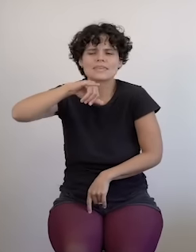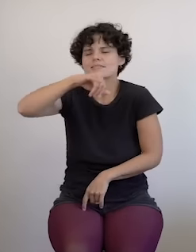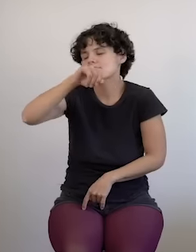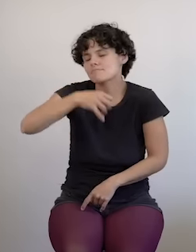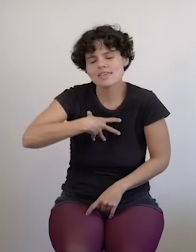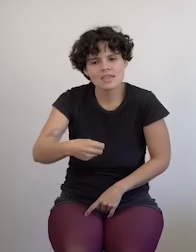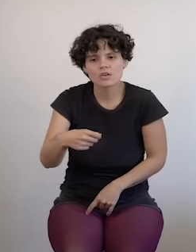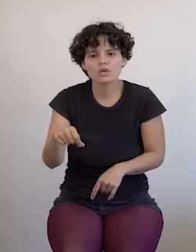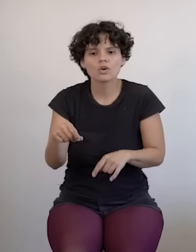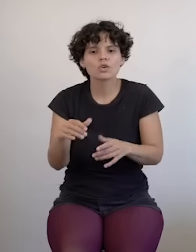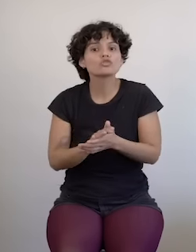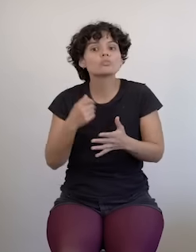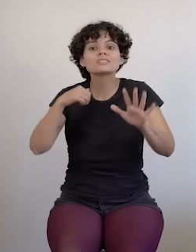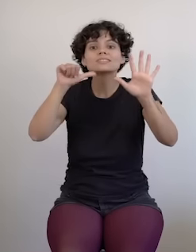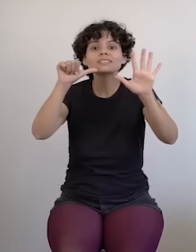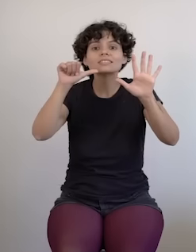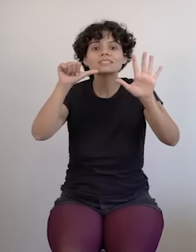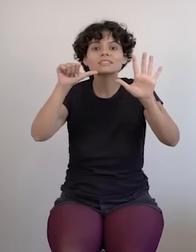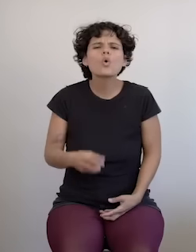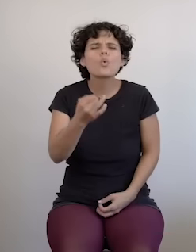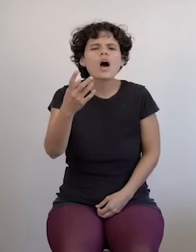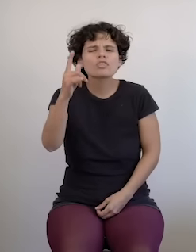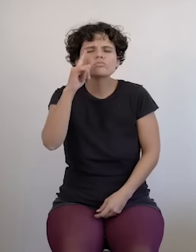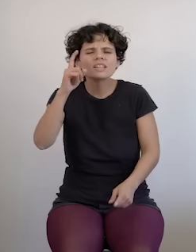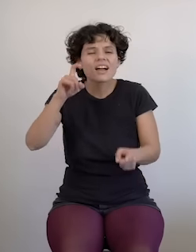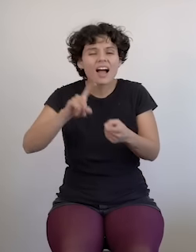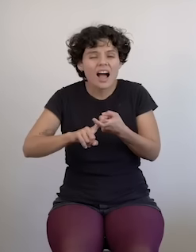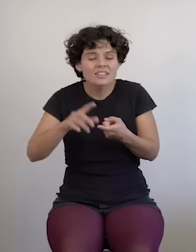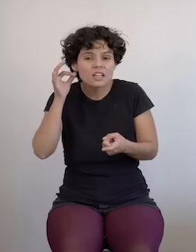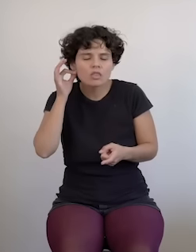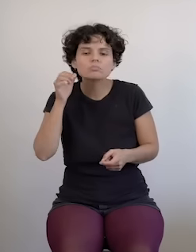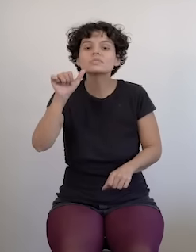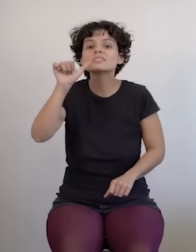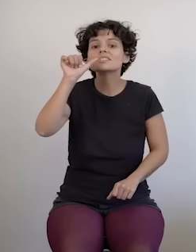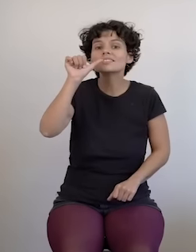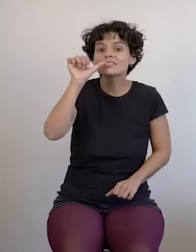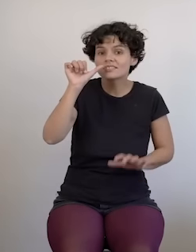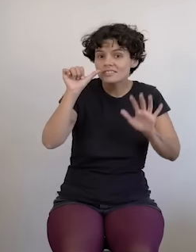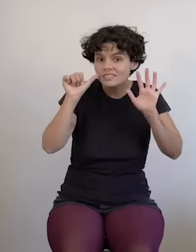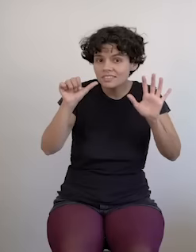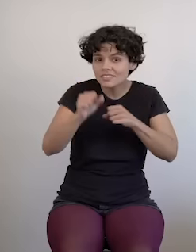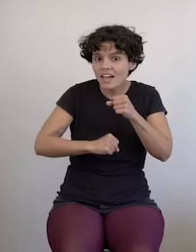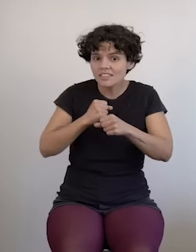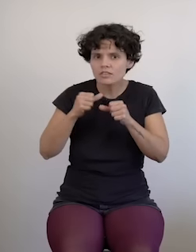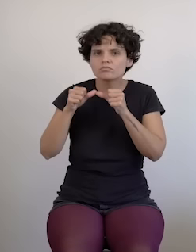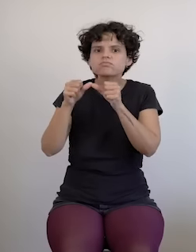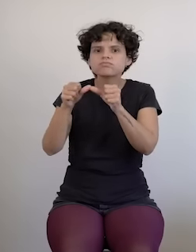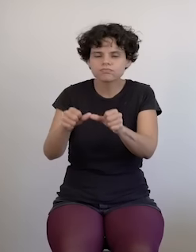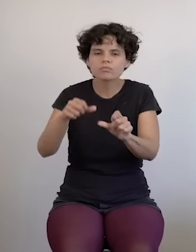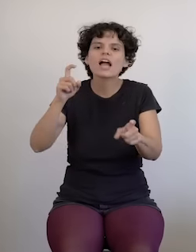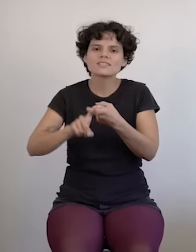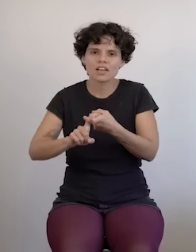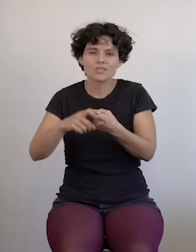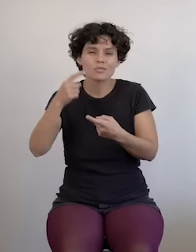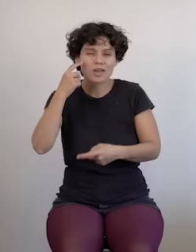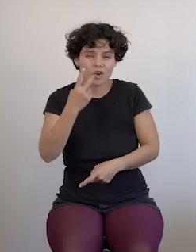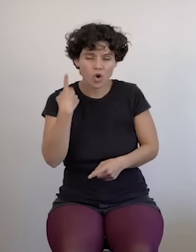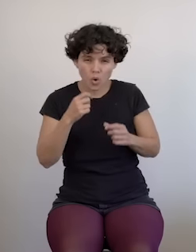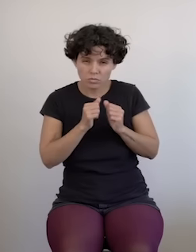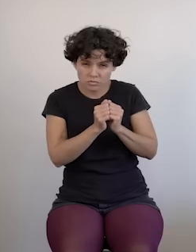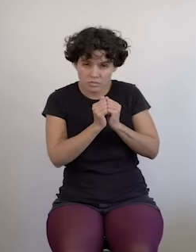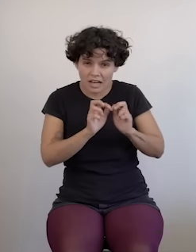ídolo, ¿cachai? ¿Cuánto ya has casado? Yo llevo 6 años casado. Y llevo 21 años con mi señora. Lo que pasa es que mi mujer me enseñó lo más